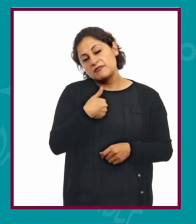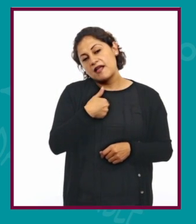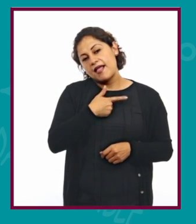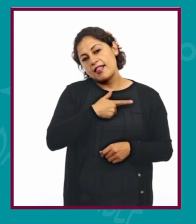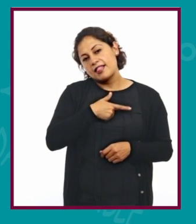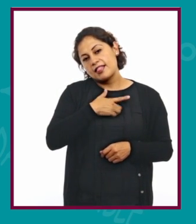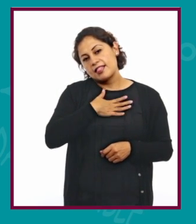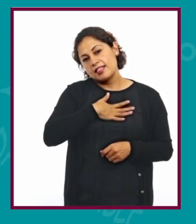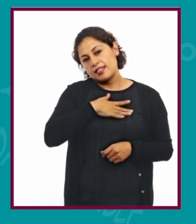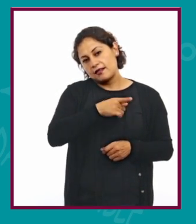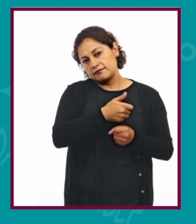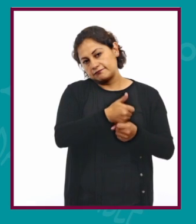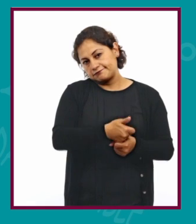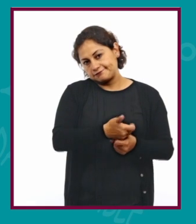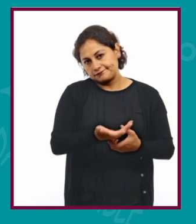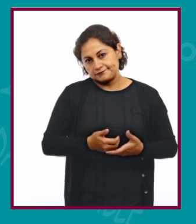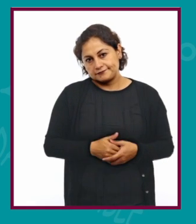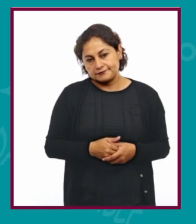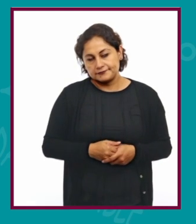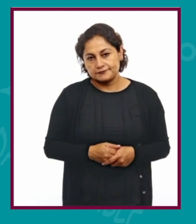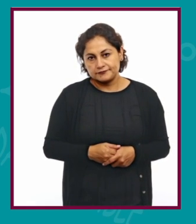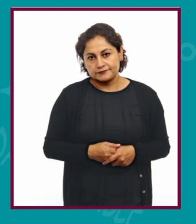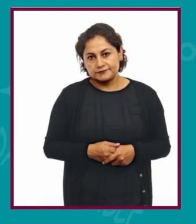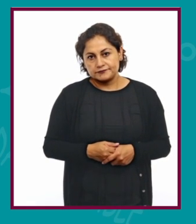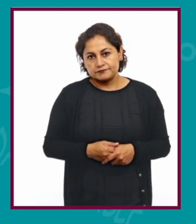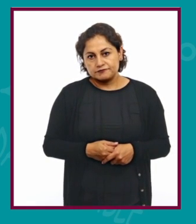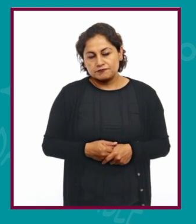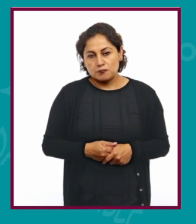observo y disfruto el sufrimiento ajeno.